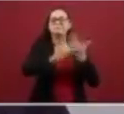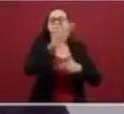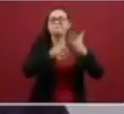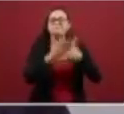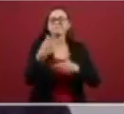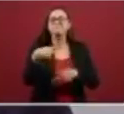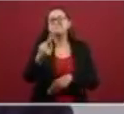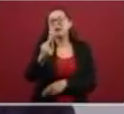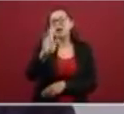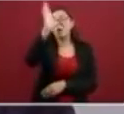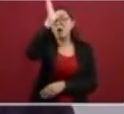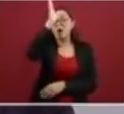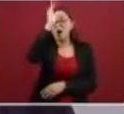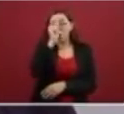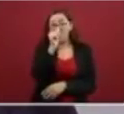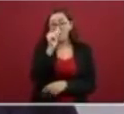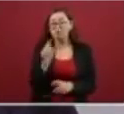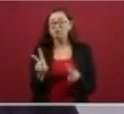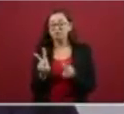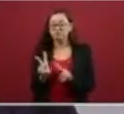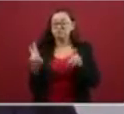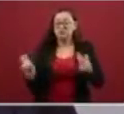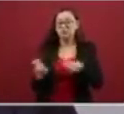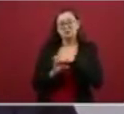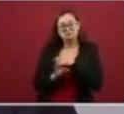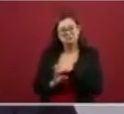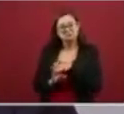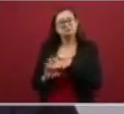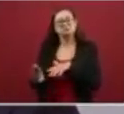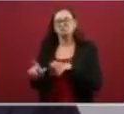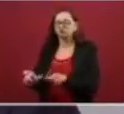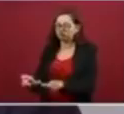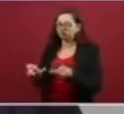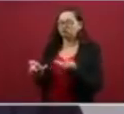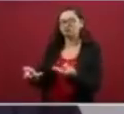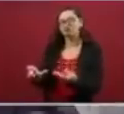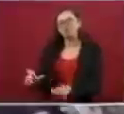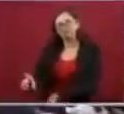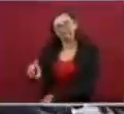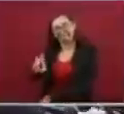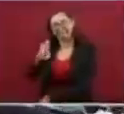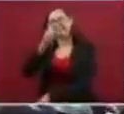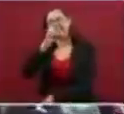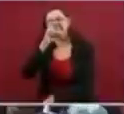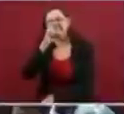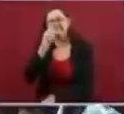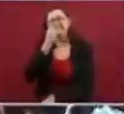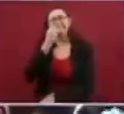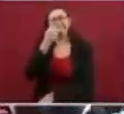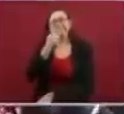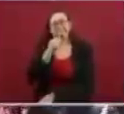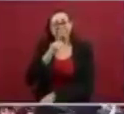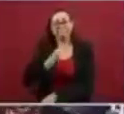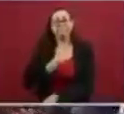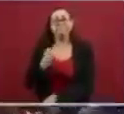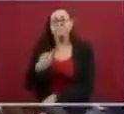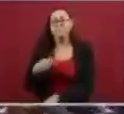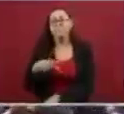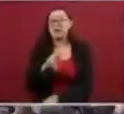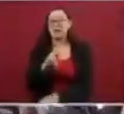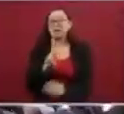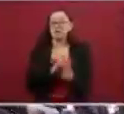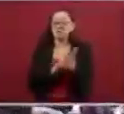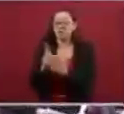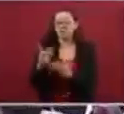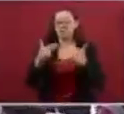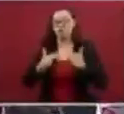materia, sin violar derechos humanos y rescatando, como todo